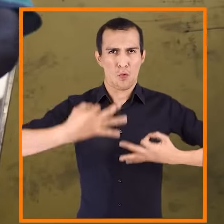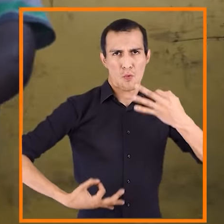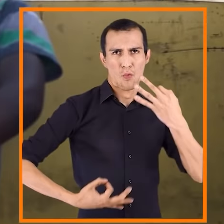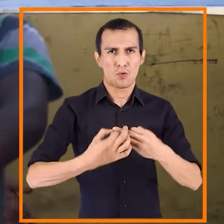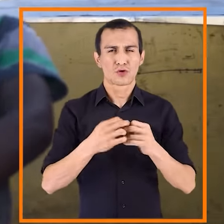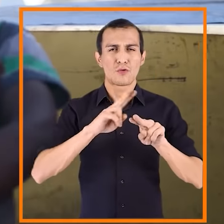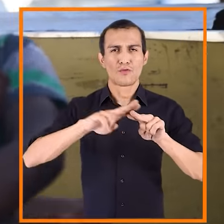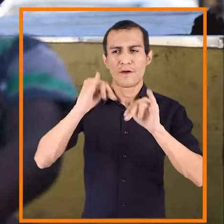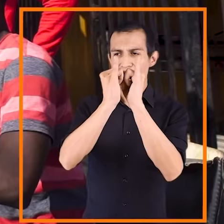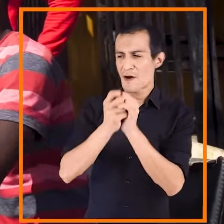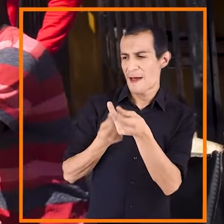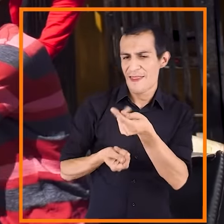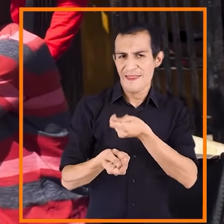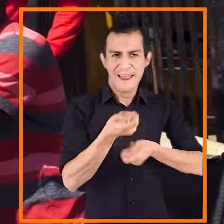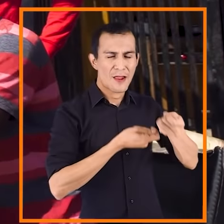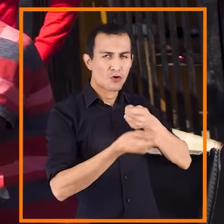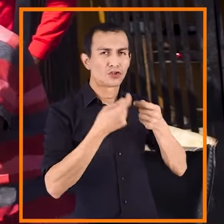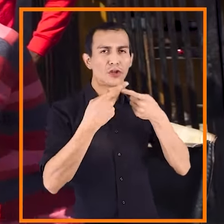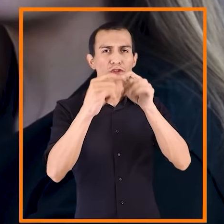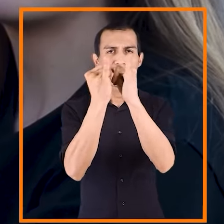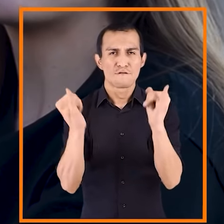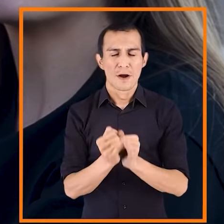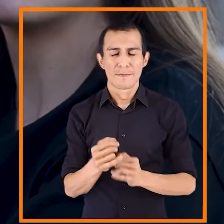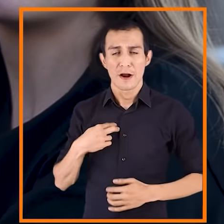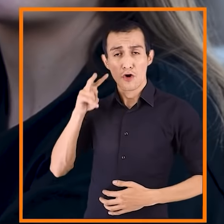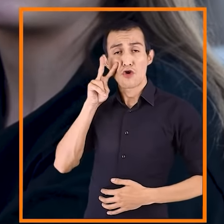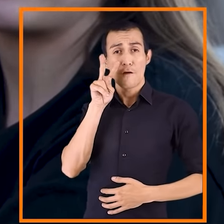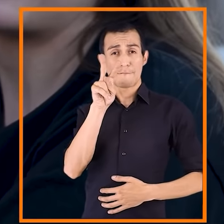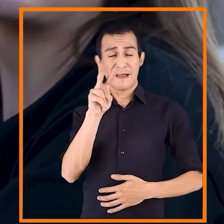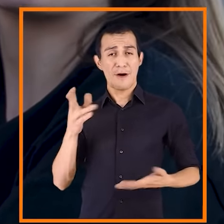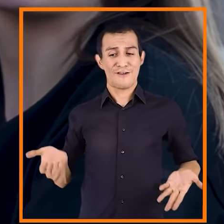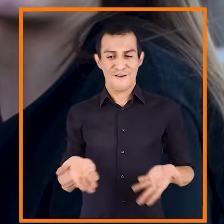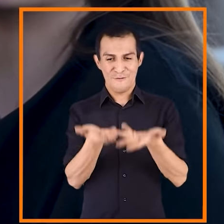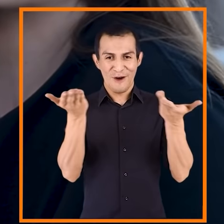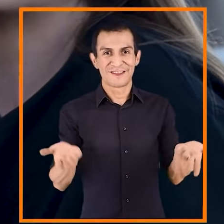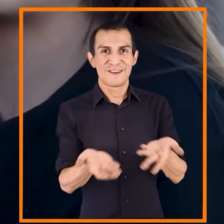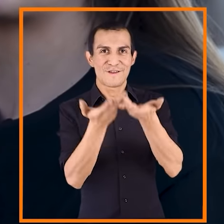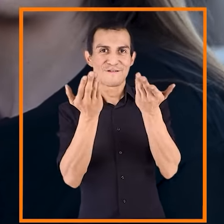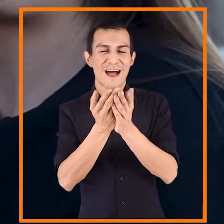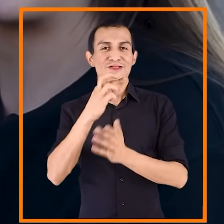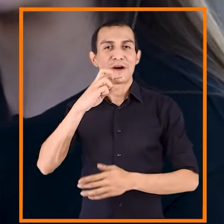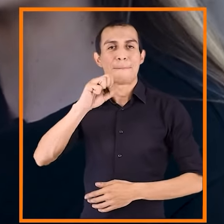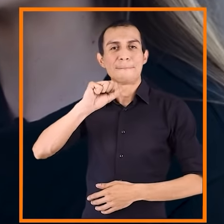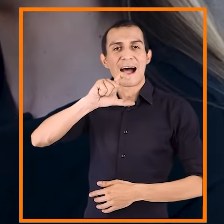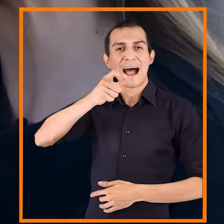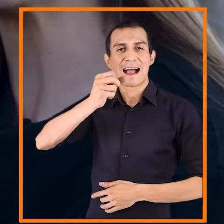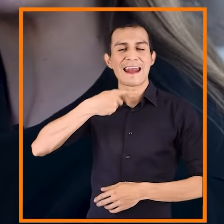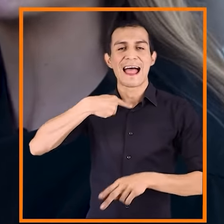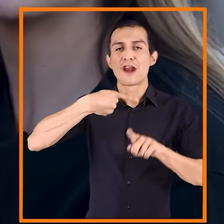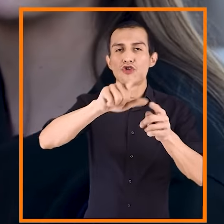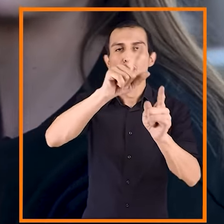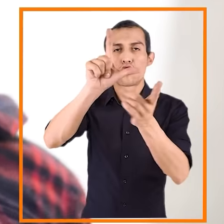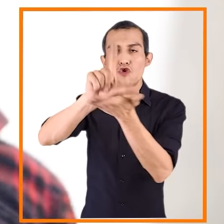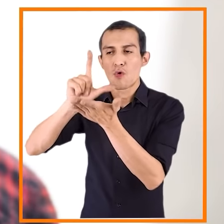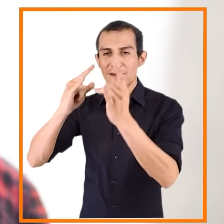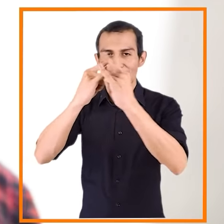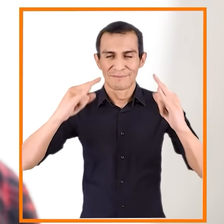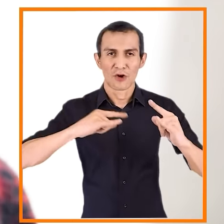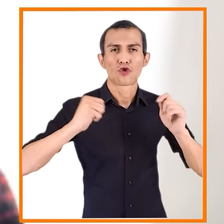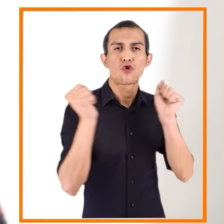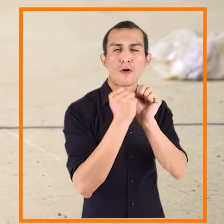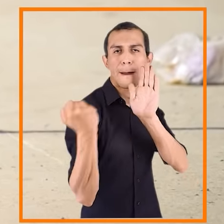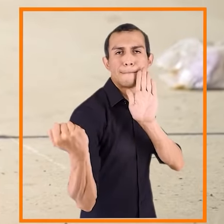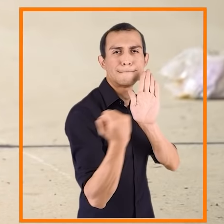una manera de hacer los negocios de una manera diferente. Nos vemos impulsando Pagana en otros campamentos, siendo una